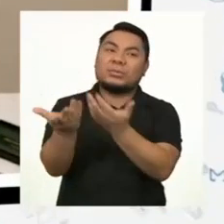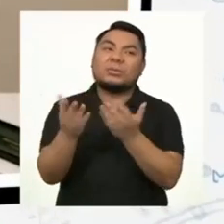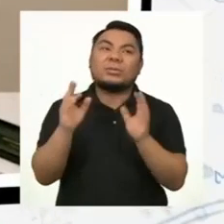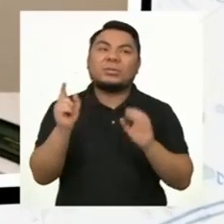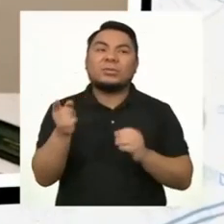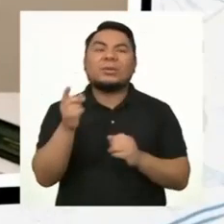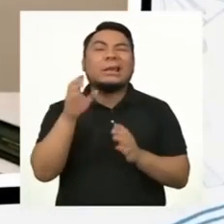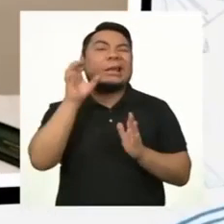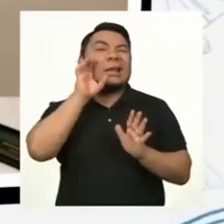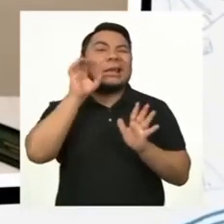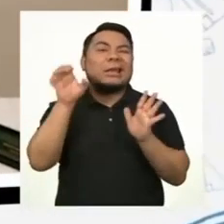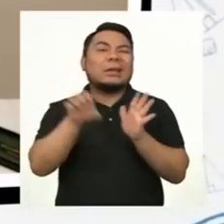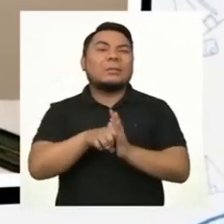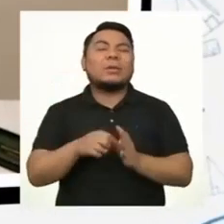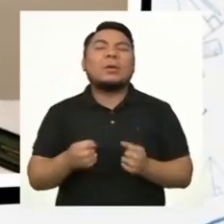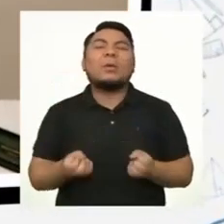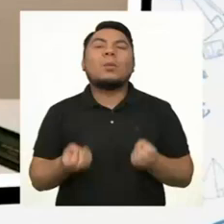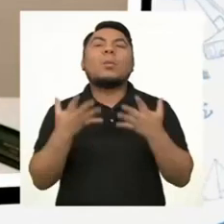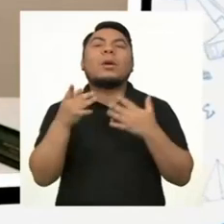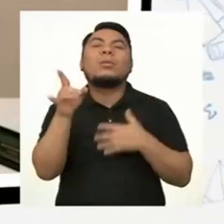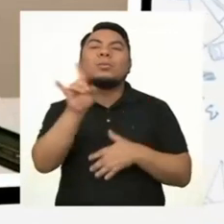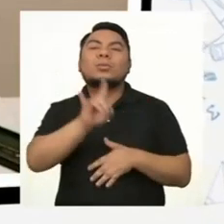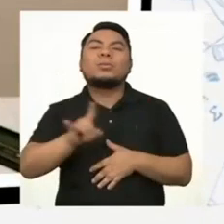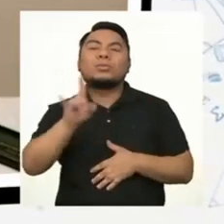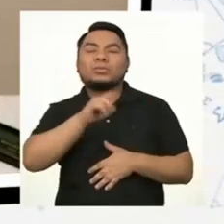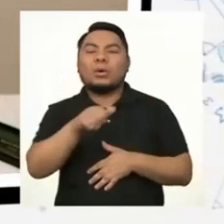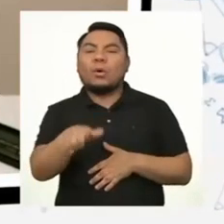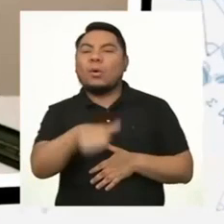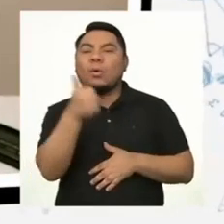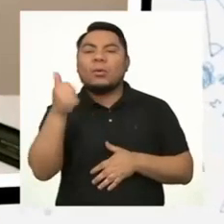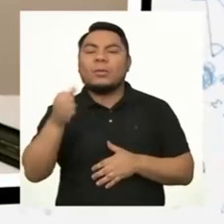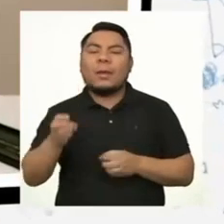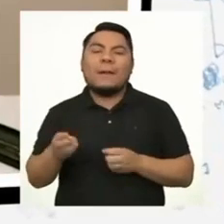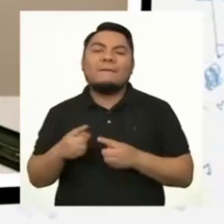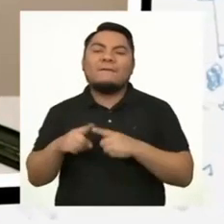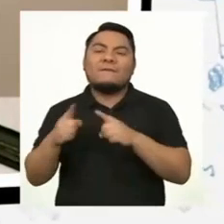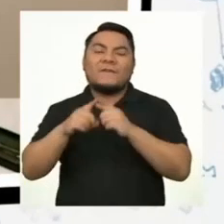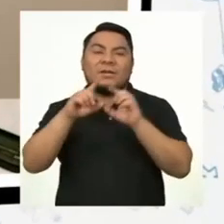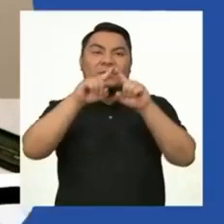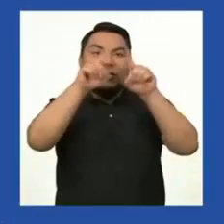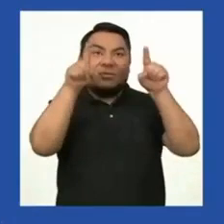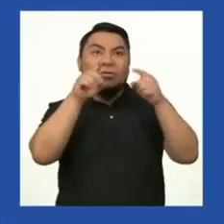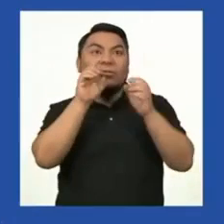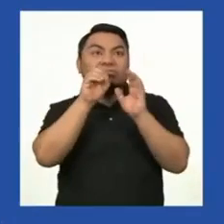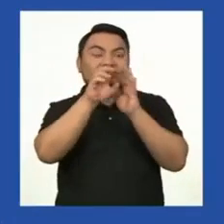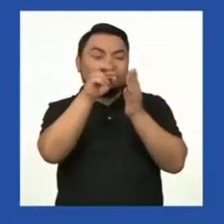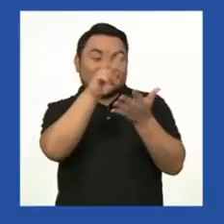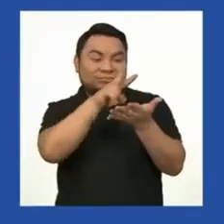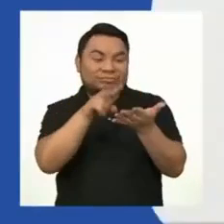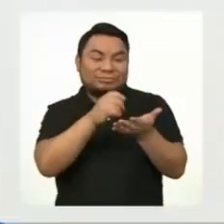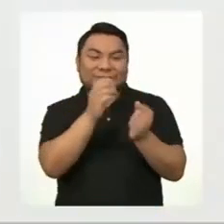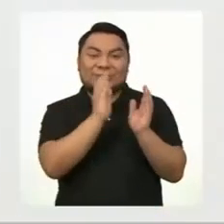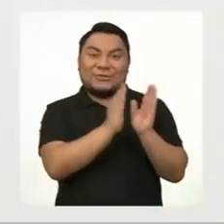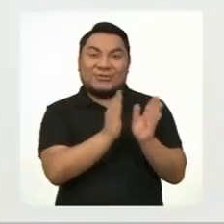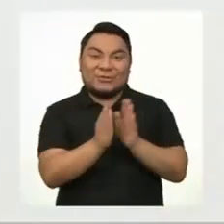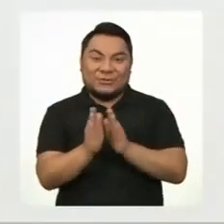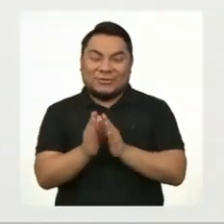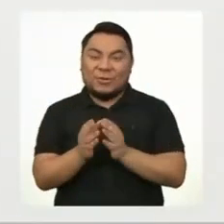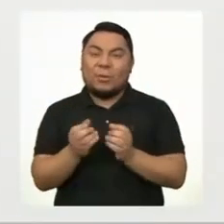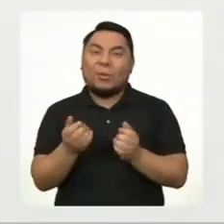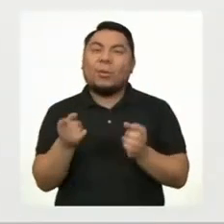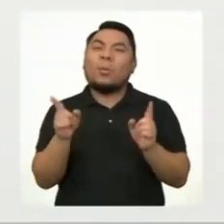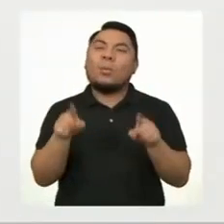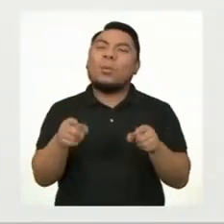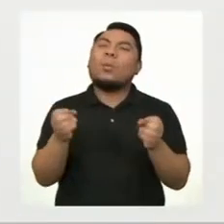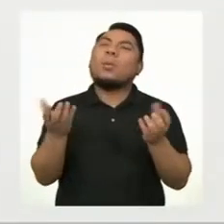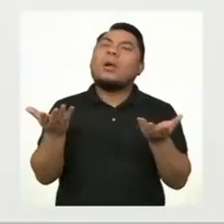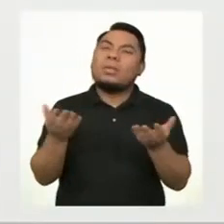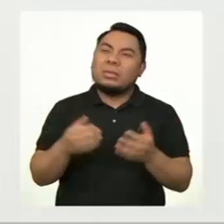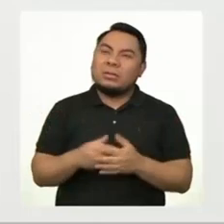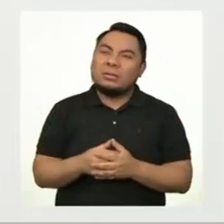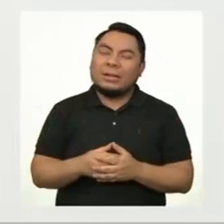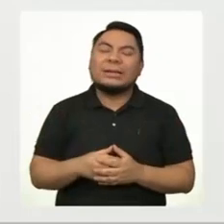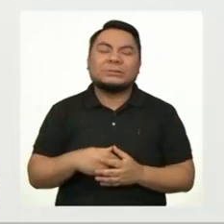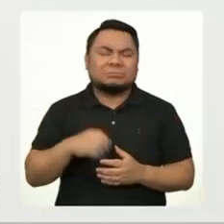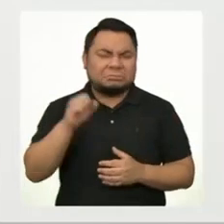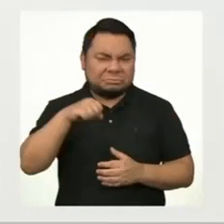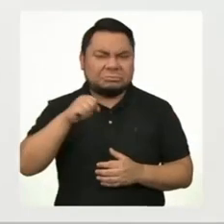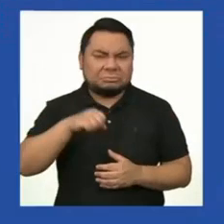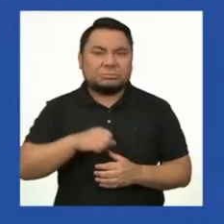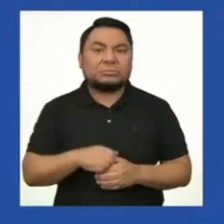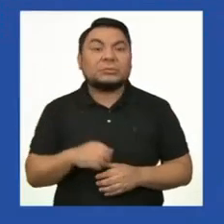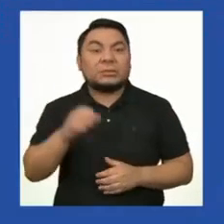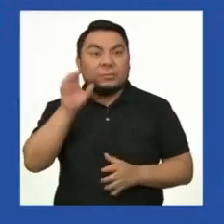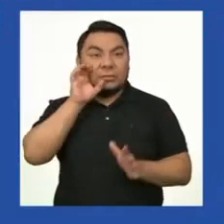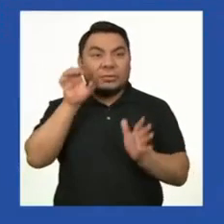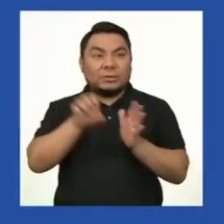unos ejemplos de cuándo usar los otros tipos de organizadores visuales? Claro que sí. Por